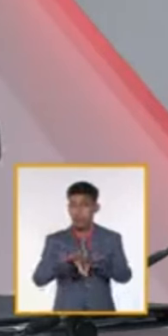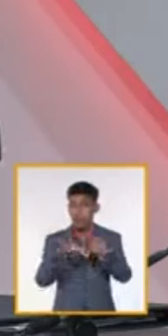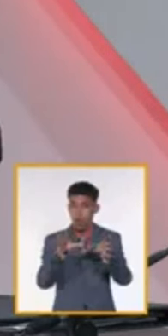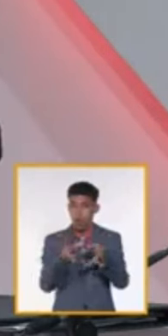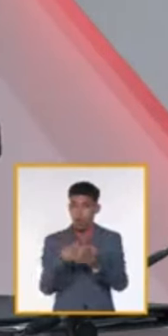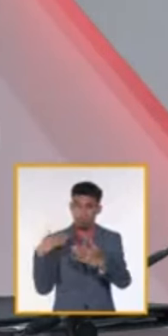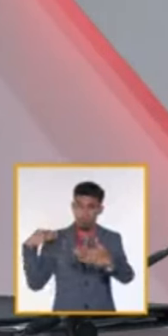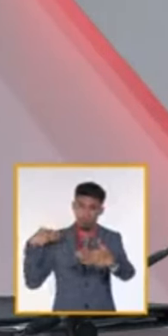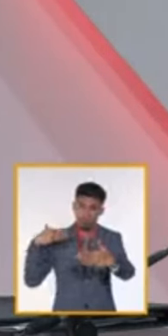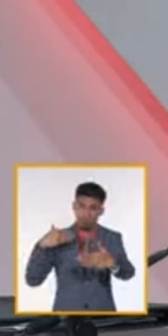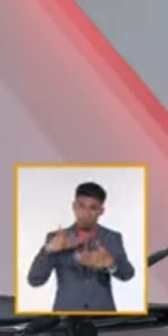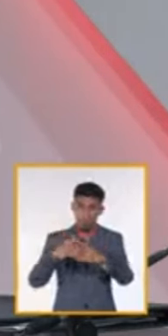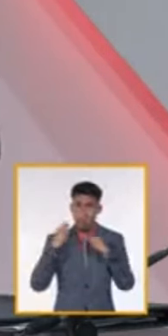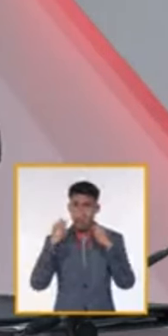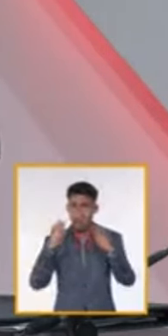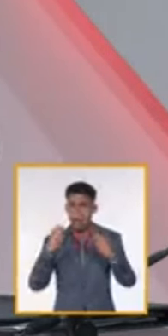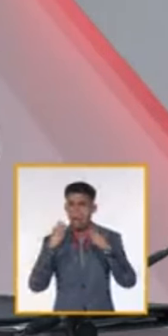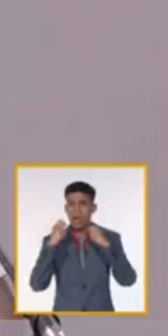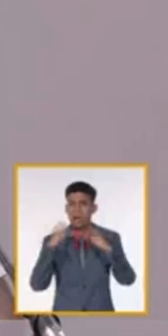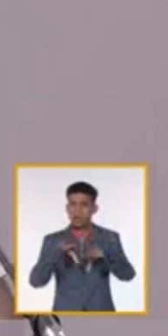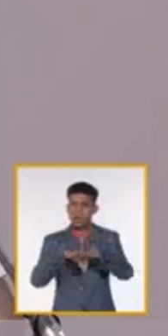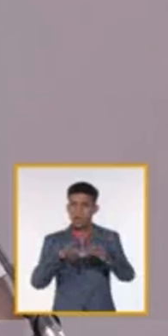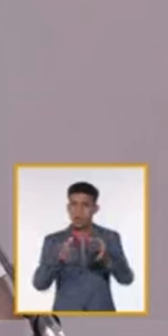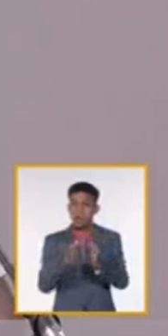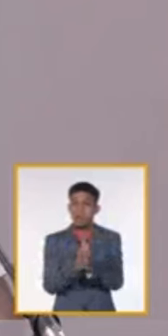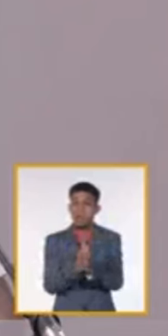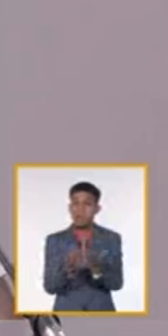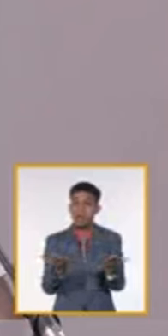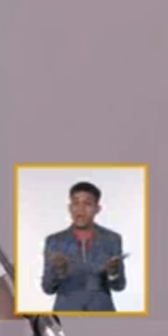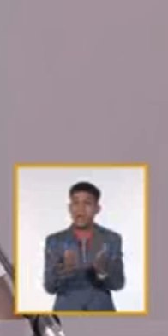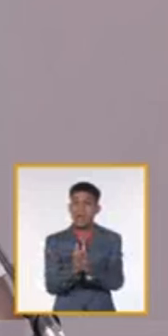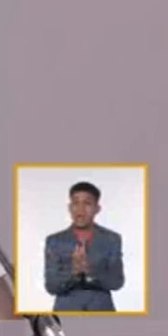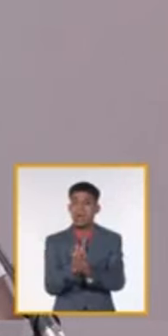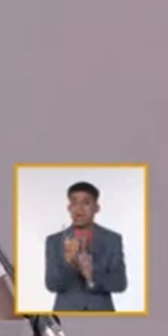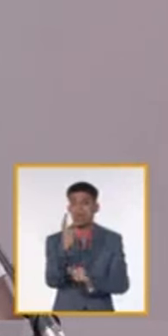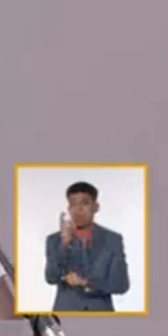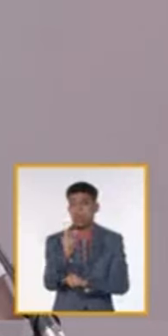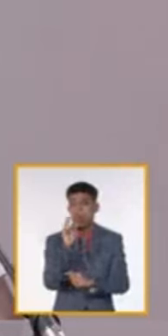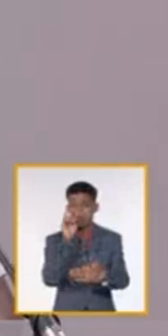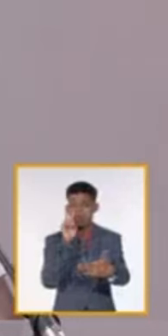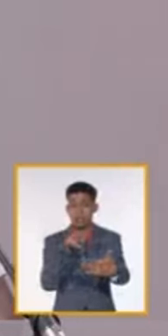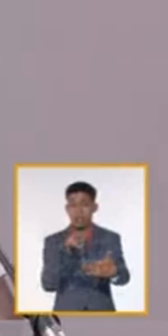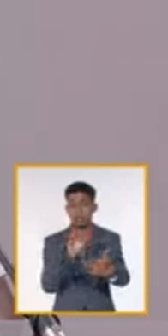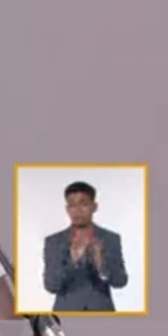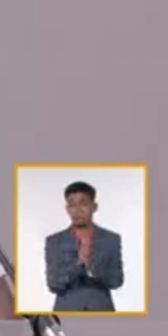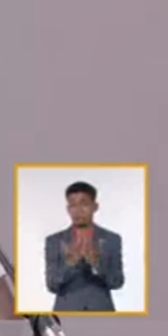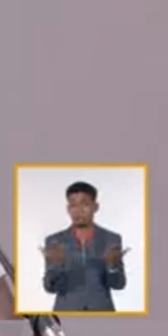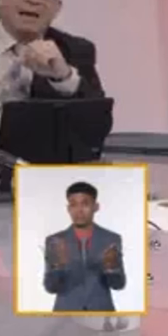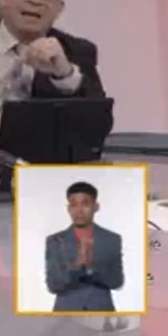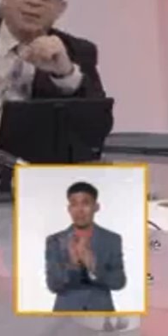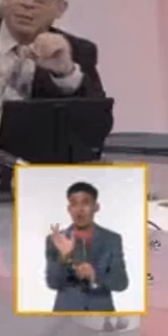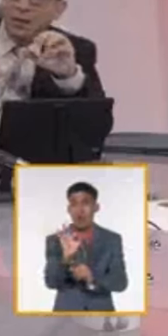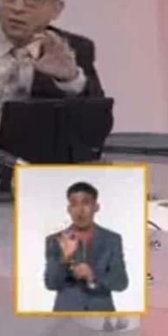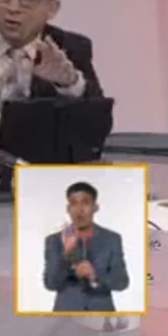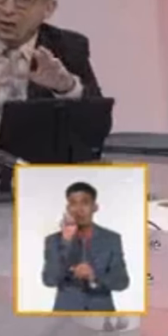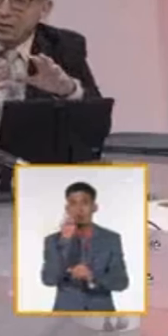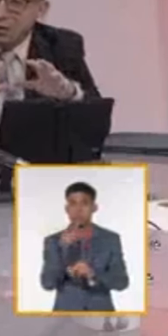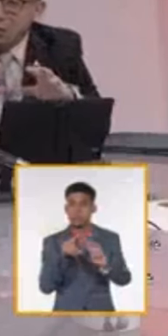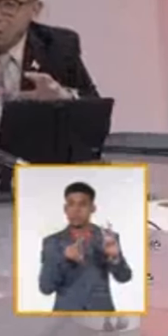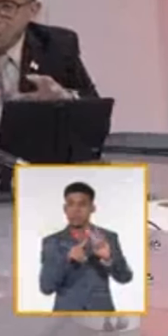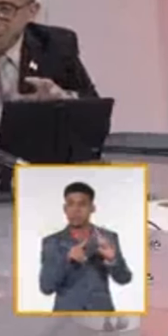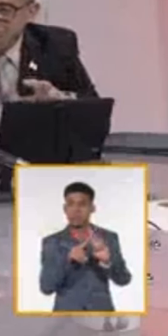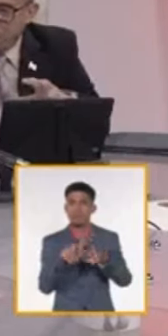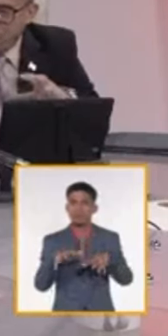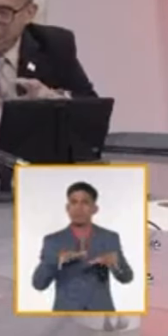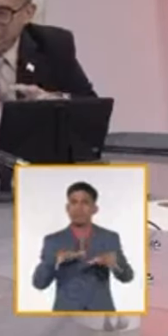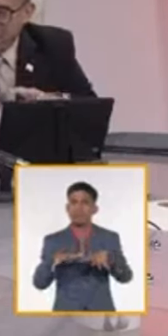ahora, ya uno se lee la prensa y piensa que eso ha disminuido, que el movimiento ha